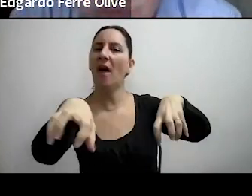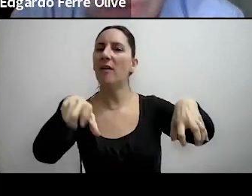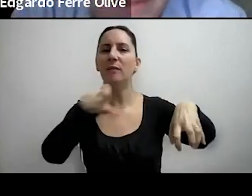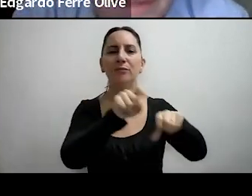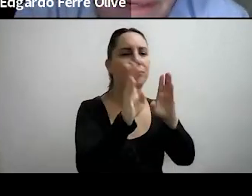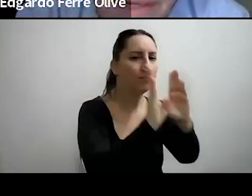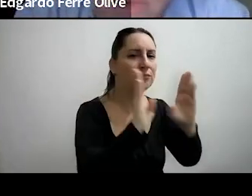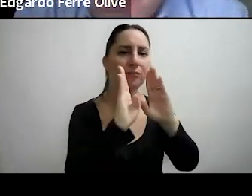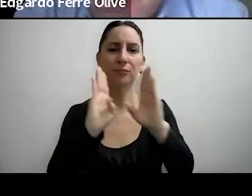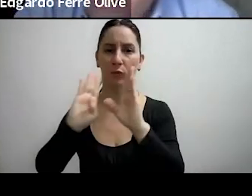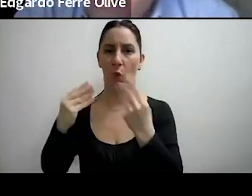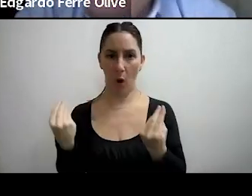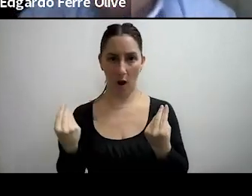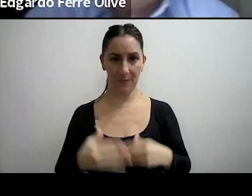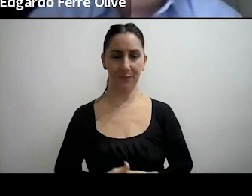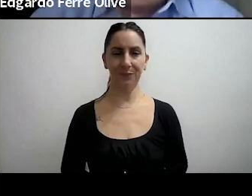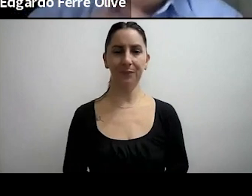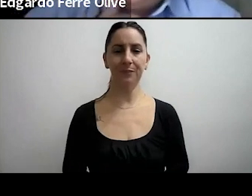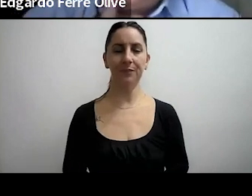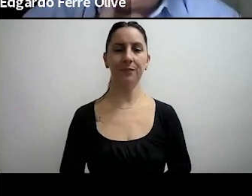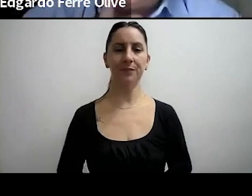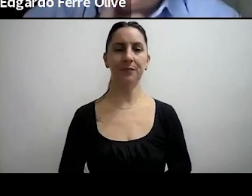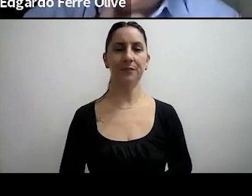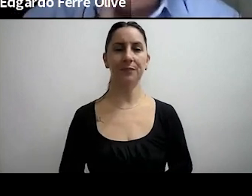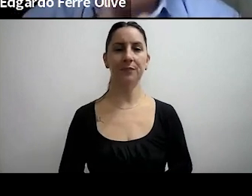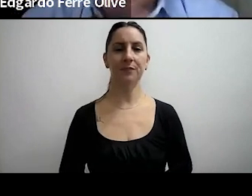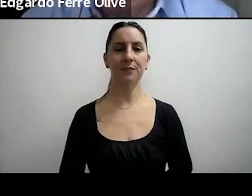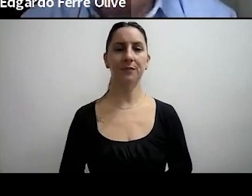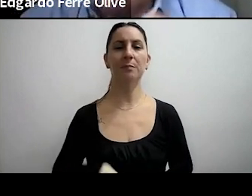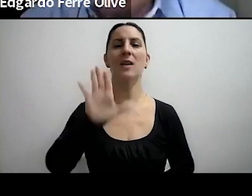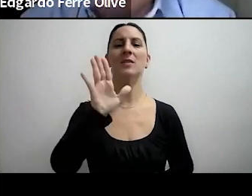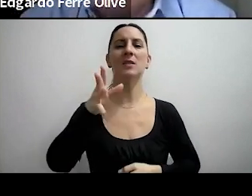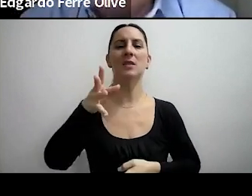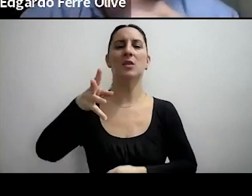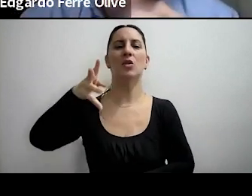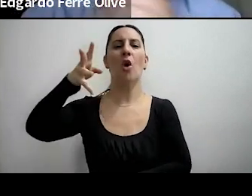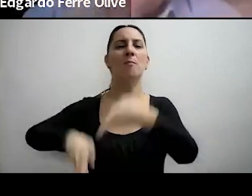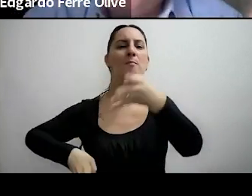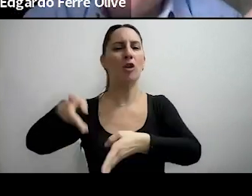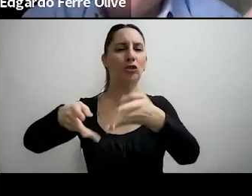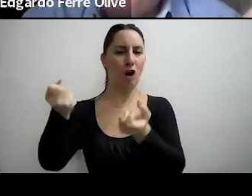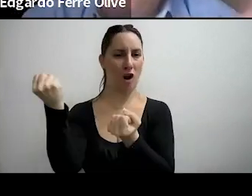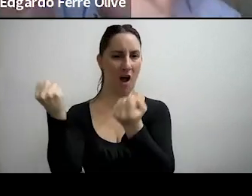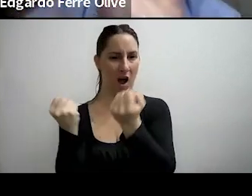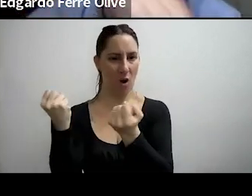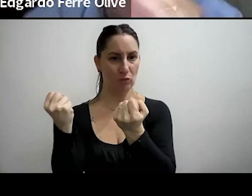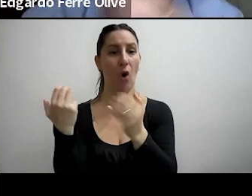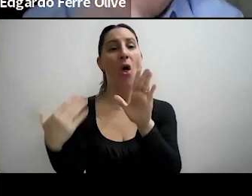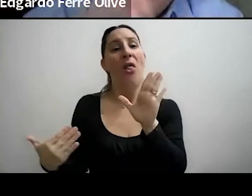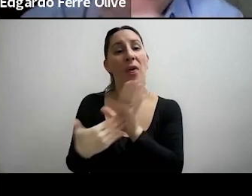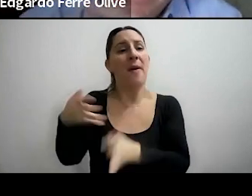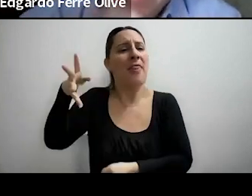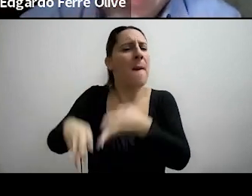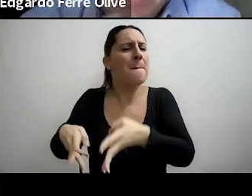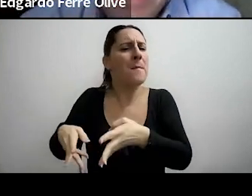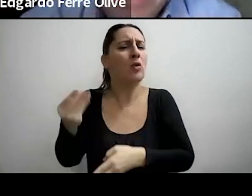utilizado mucho relacionados con los motores que utilizan los automotores. Según el tipo de motor, utilizar un